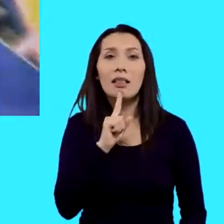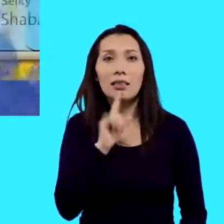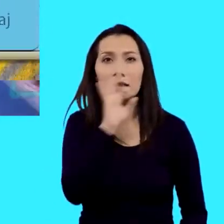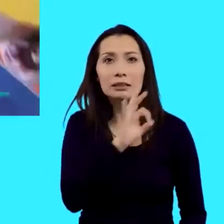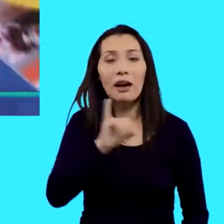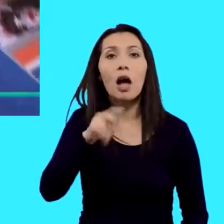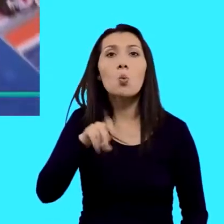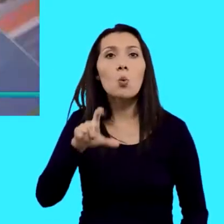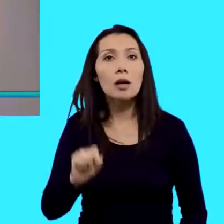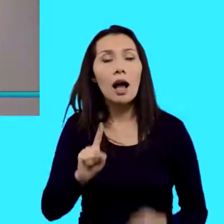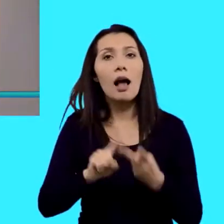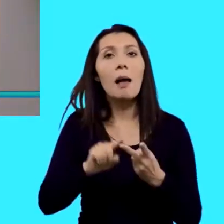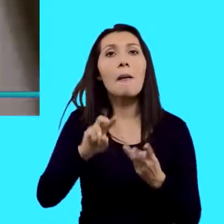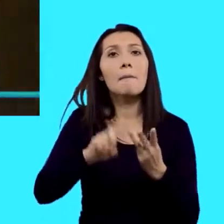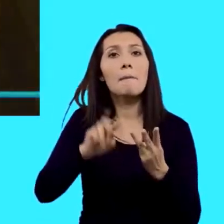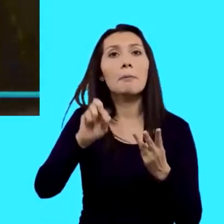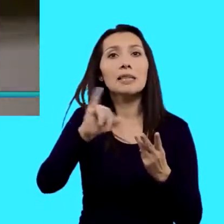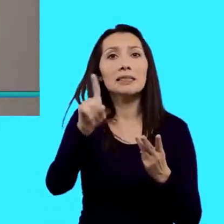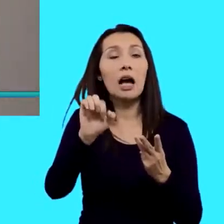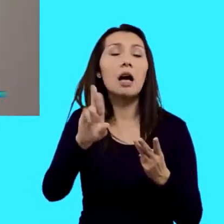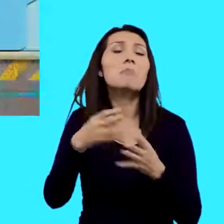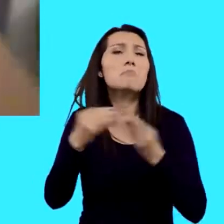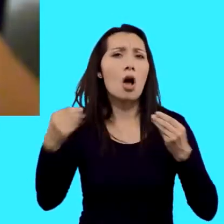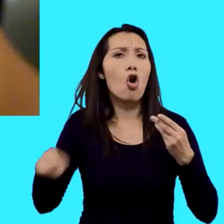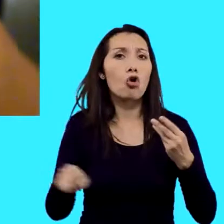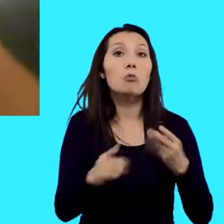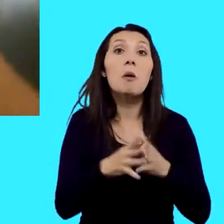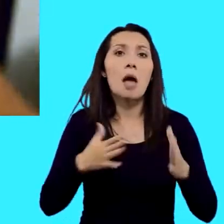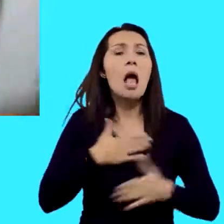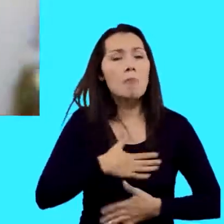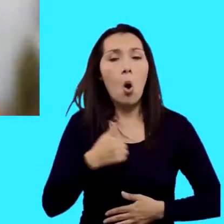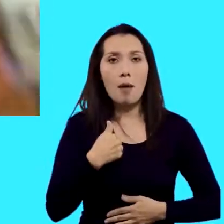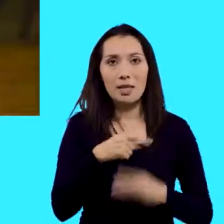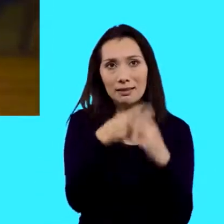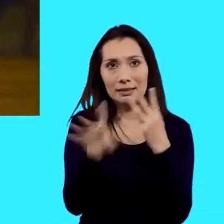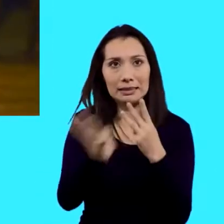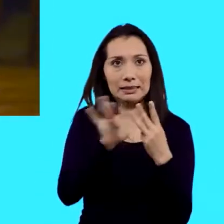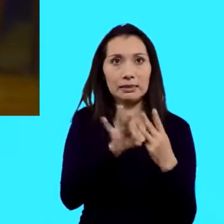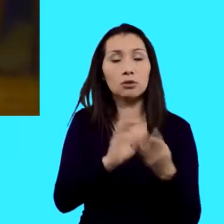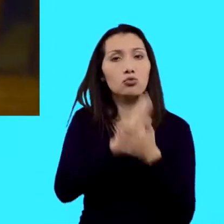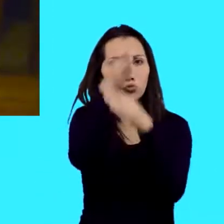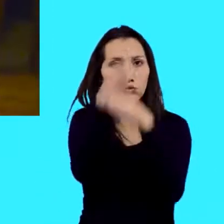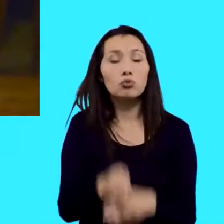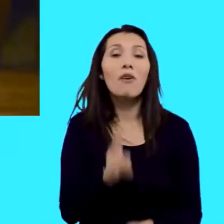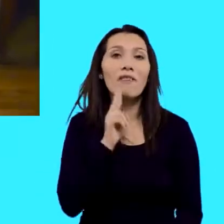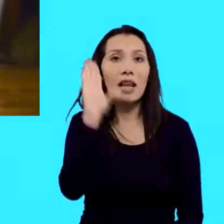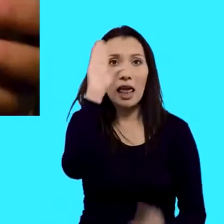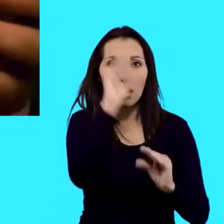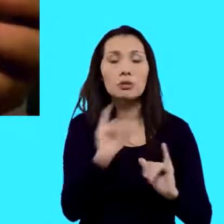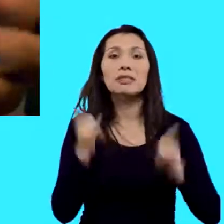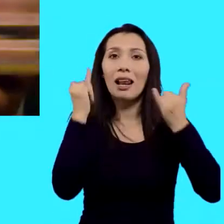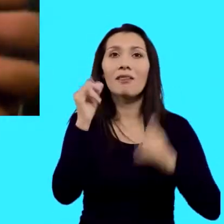Shabbat, Hanukkah y Pesach, y muchas más, pero esas son las tres que más me gustan. Todos los viernes en la noche